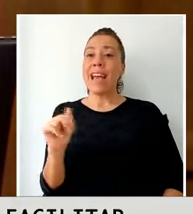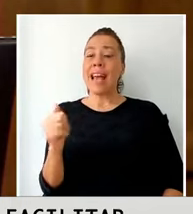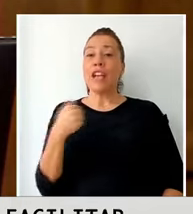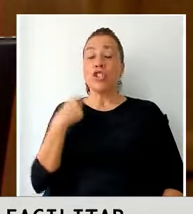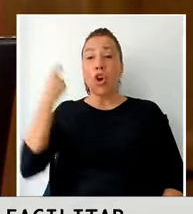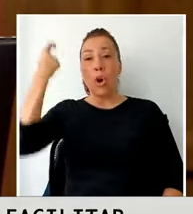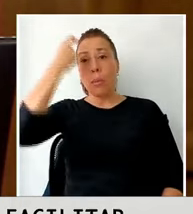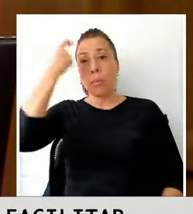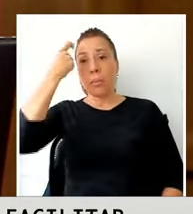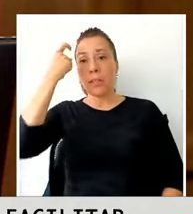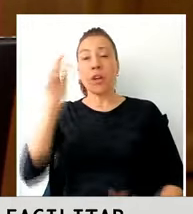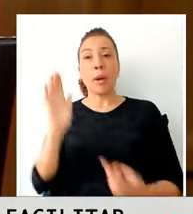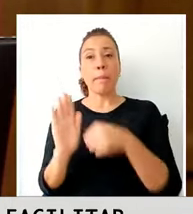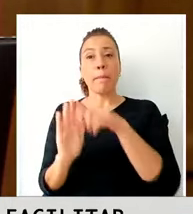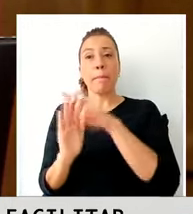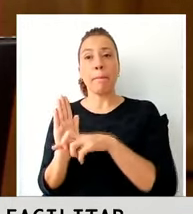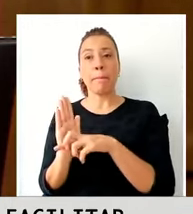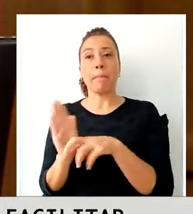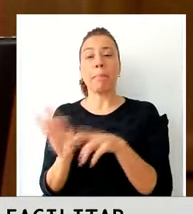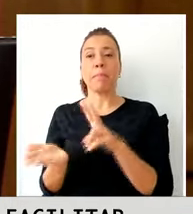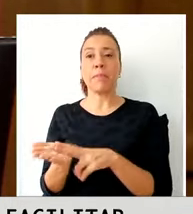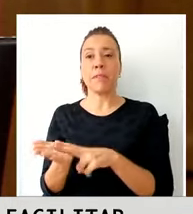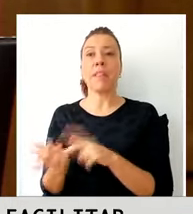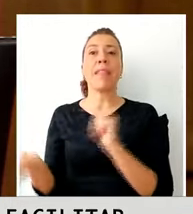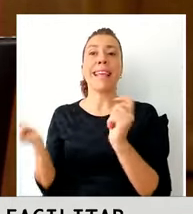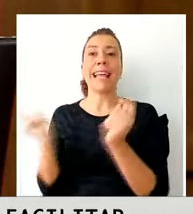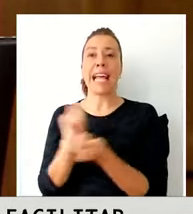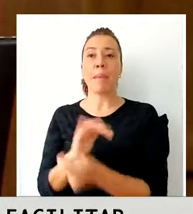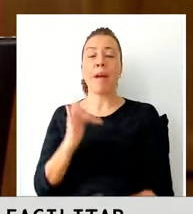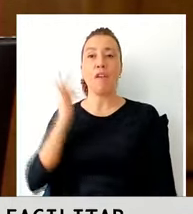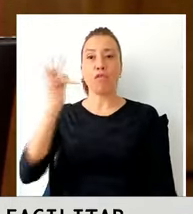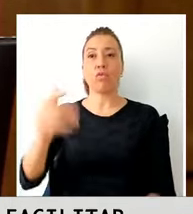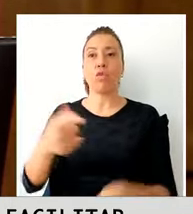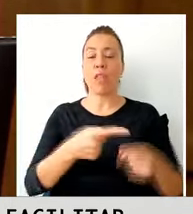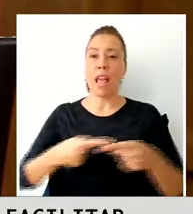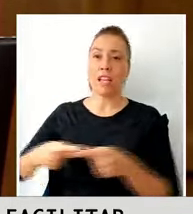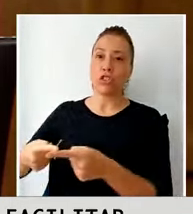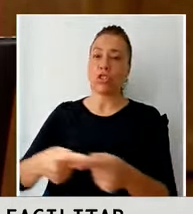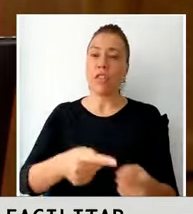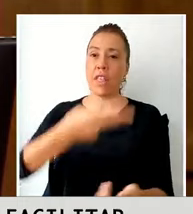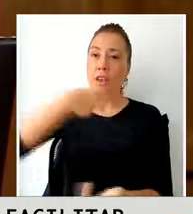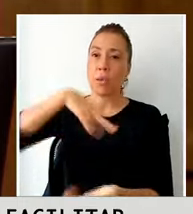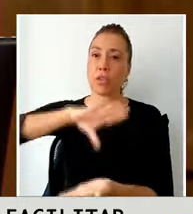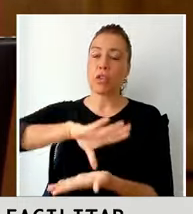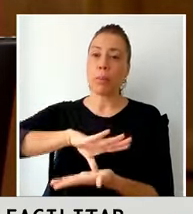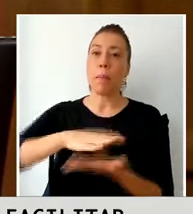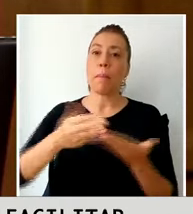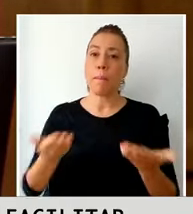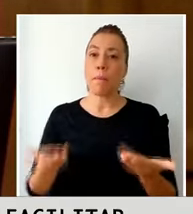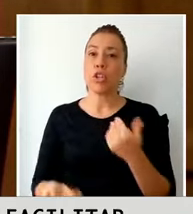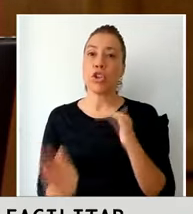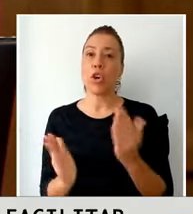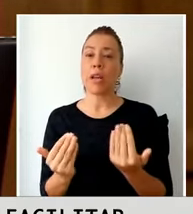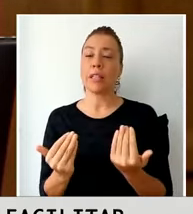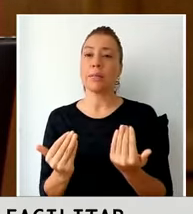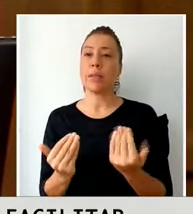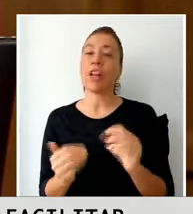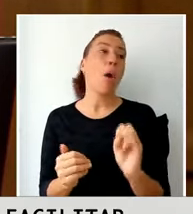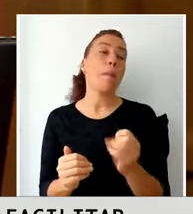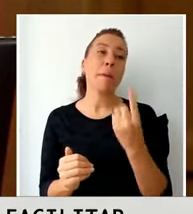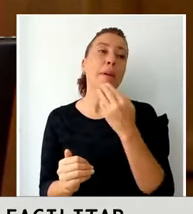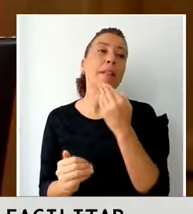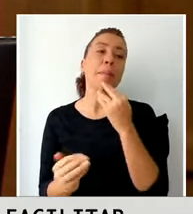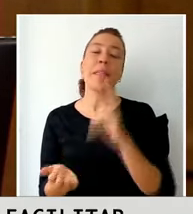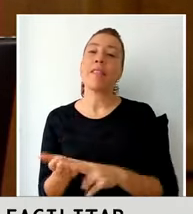proyectos que realmente cambian el futuro de nuestra sociedad en nuestro país y es por eso que espero que este no sea el primero y que realmente podamos